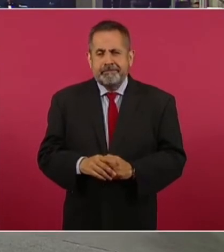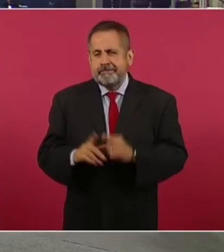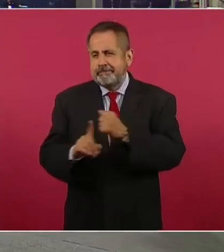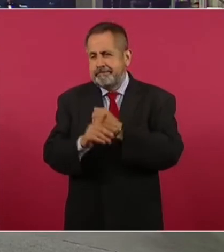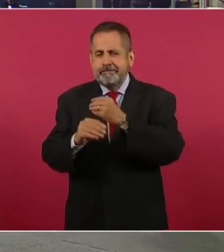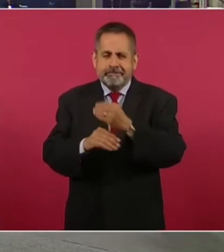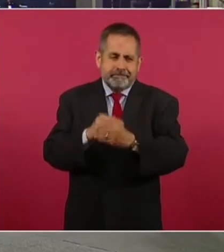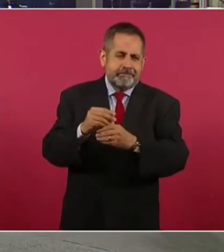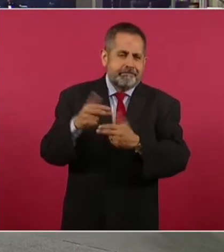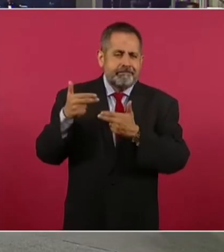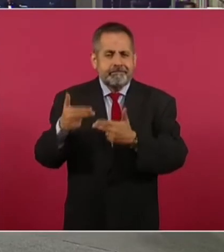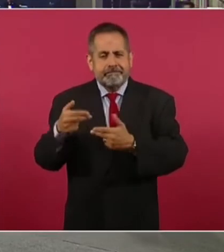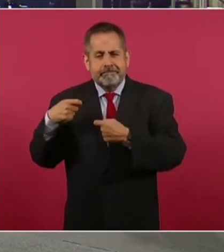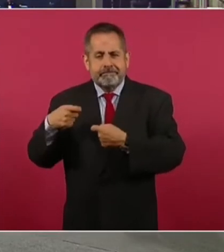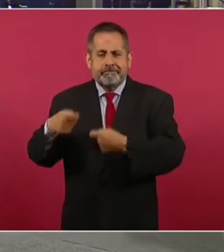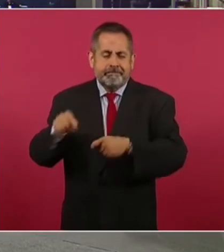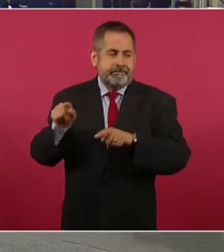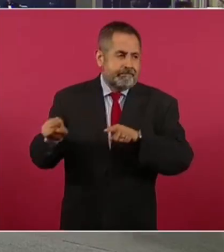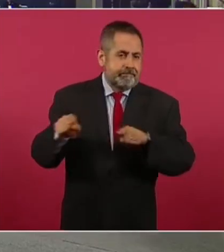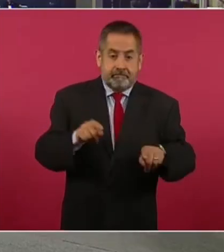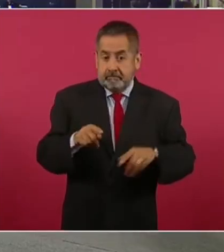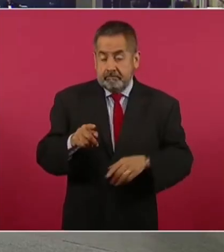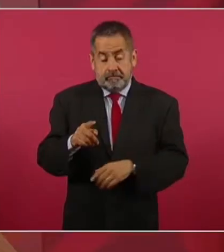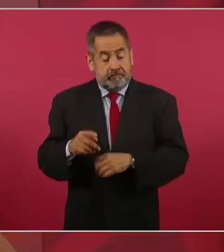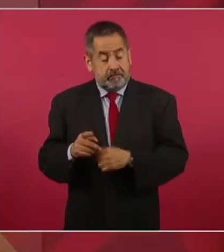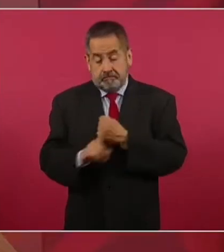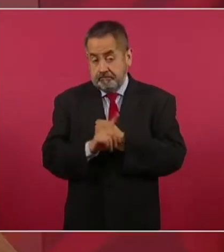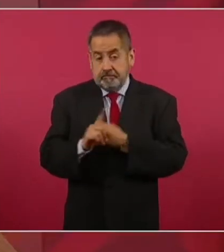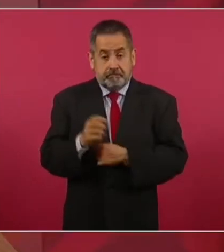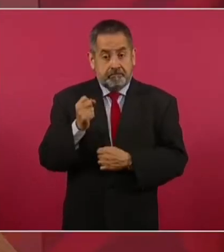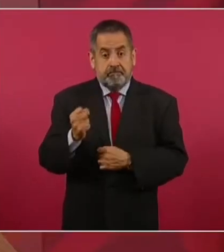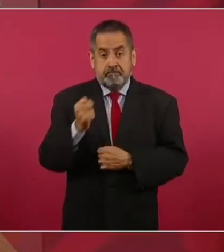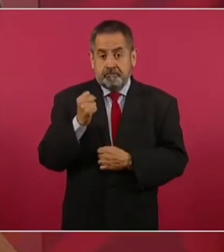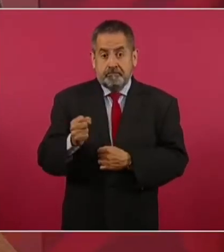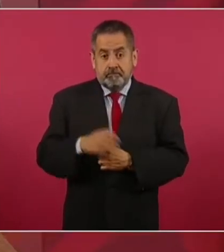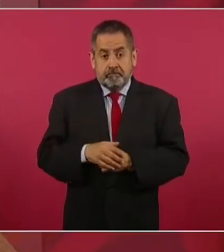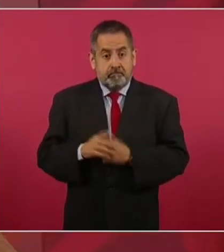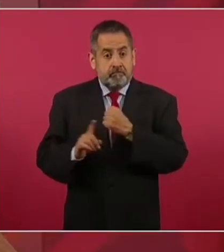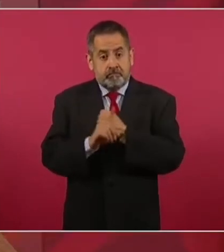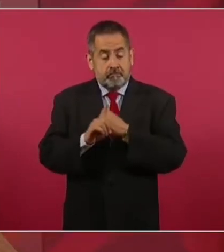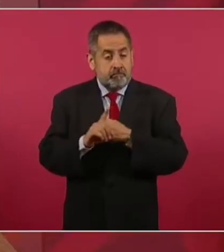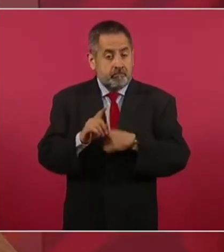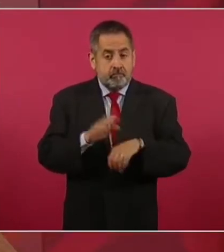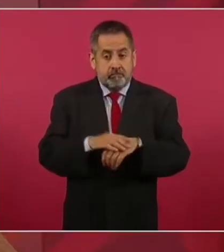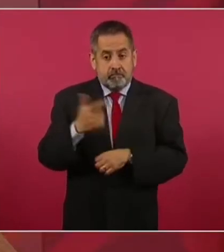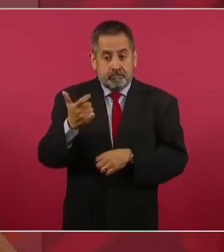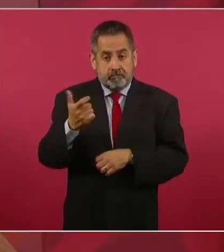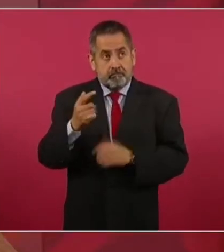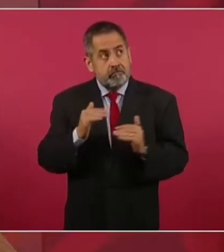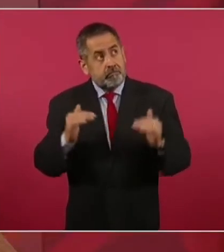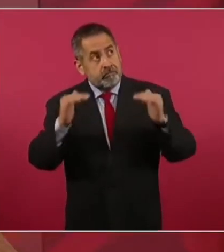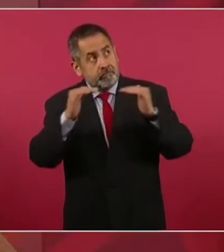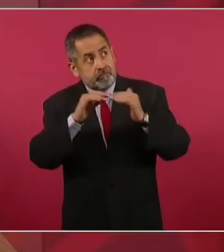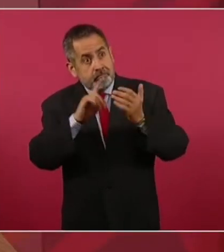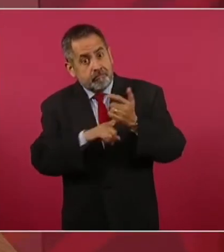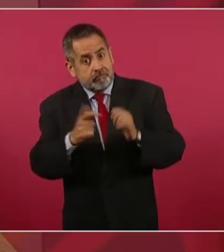pleitos de herencia, porque tremendos, los pleitos por dinero arriba,